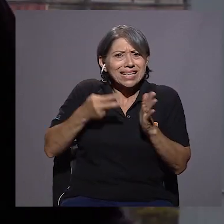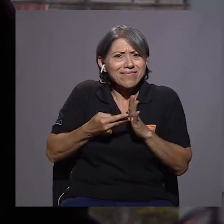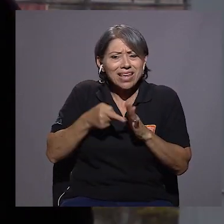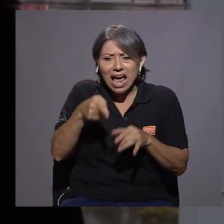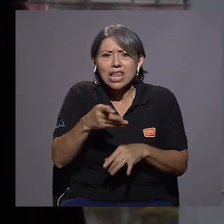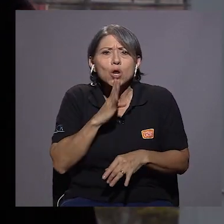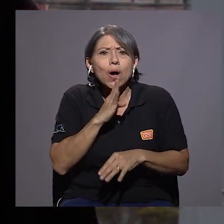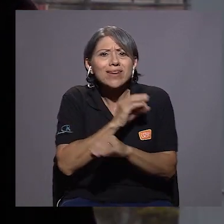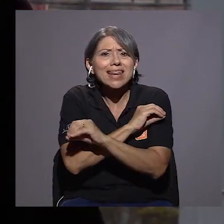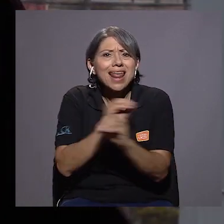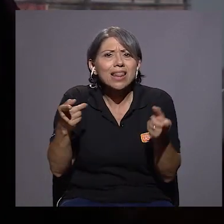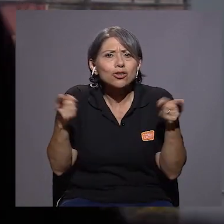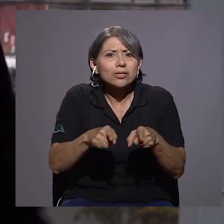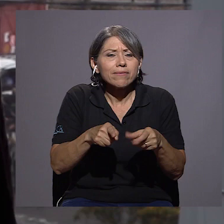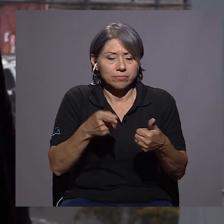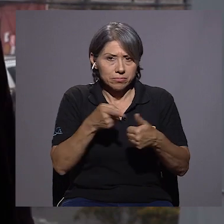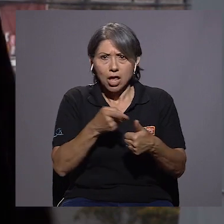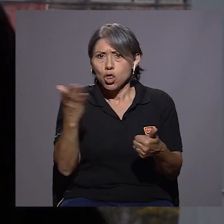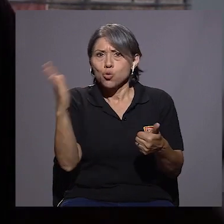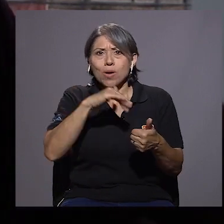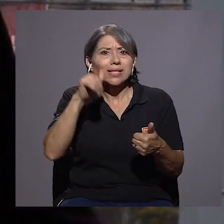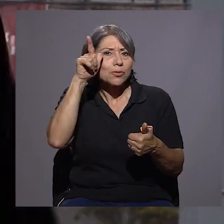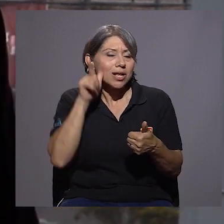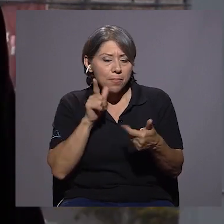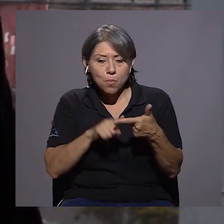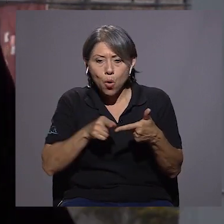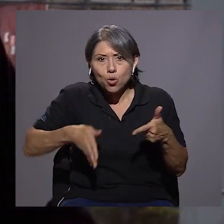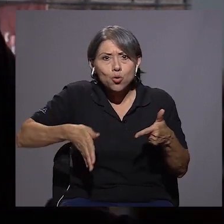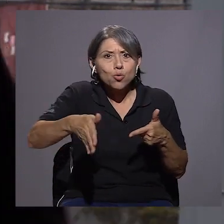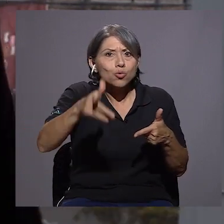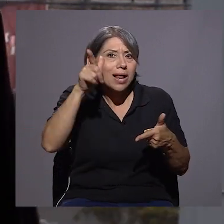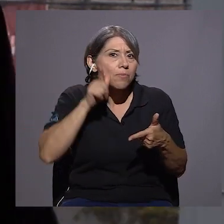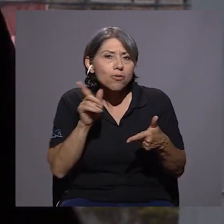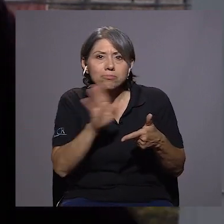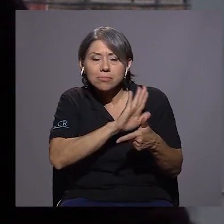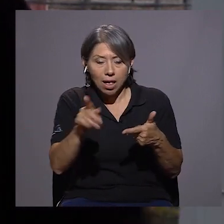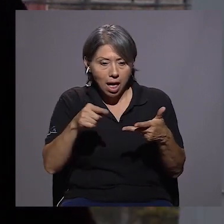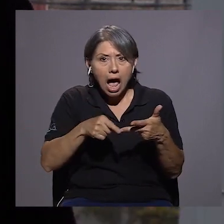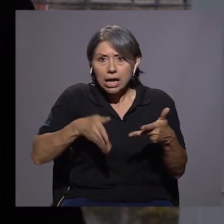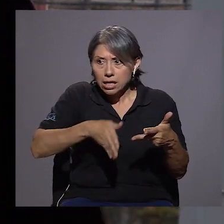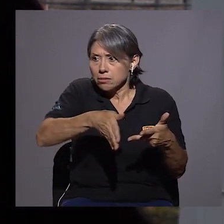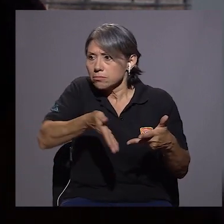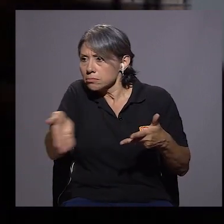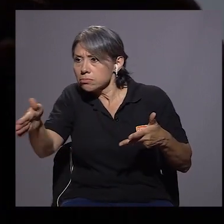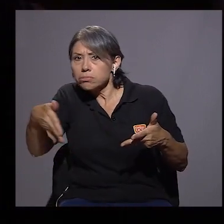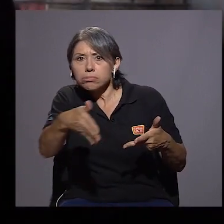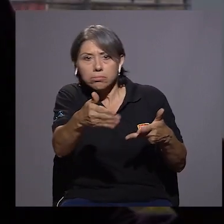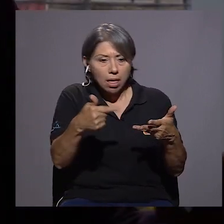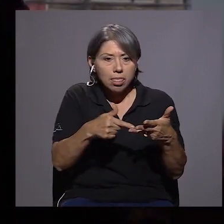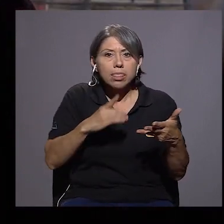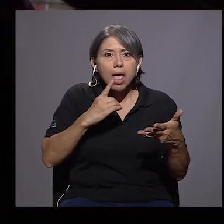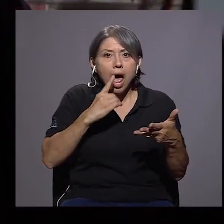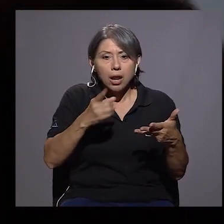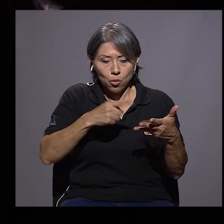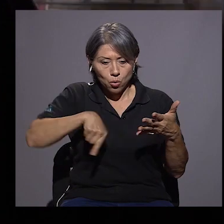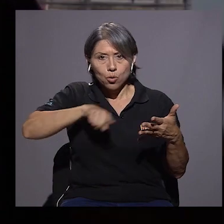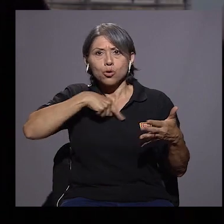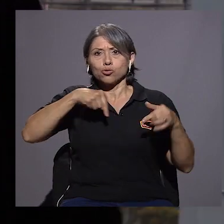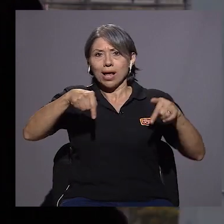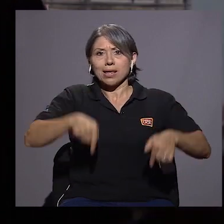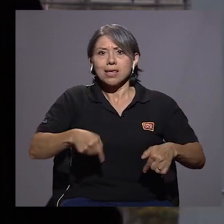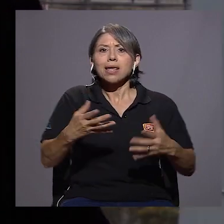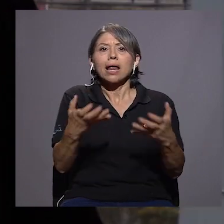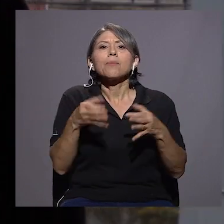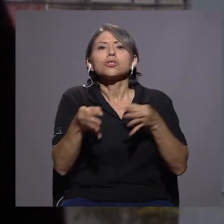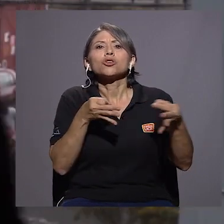habla de nada de lo que está sucediendo. No estamos en Limón, no estamos en la 32, tenemos rutas alternas, tenemos diálogo, estamos aquí, queremos que nos den